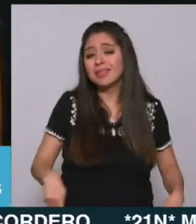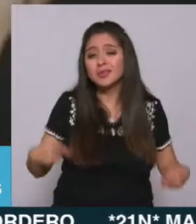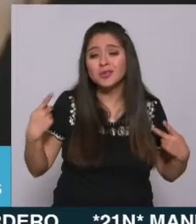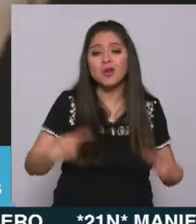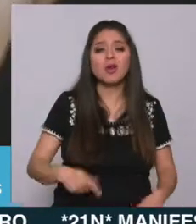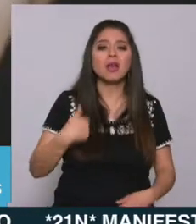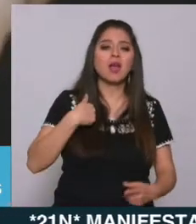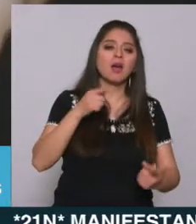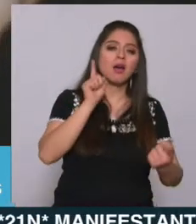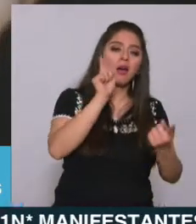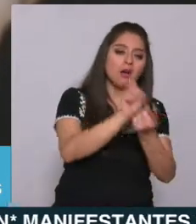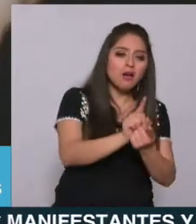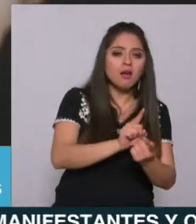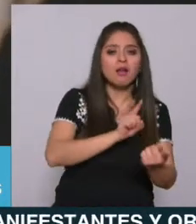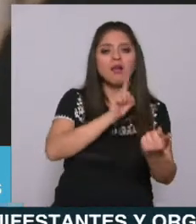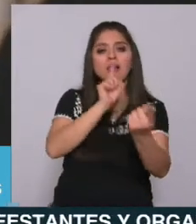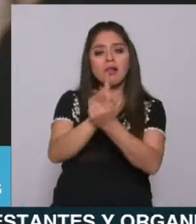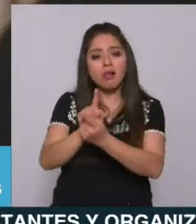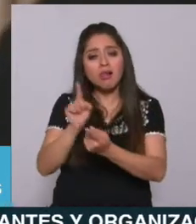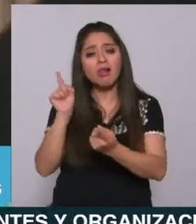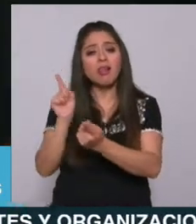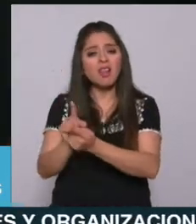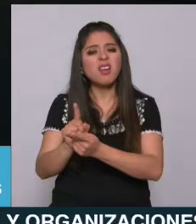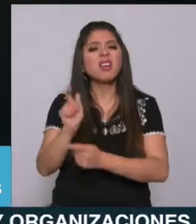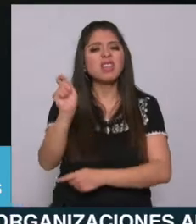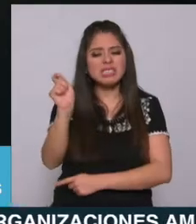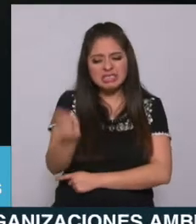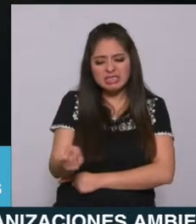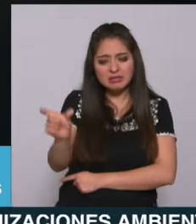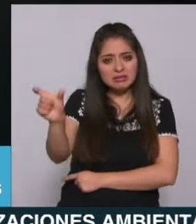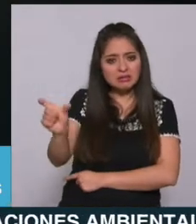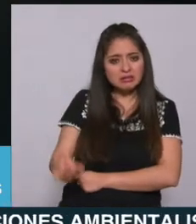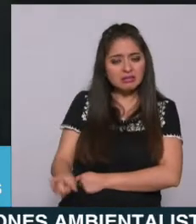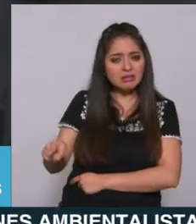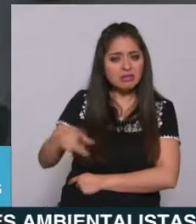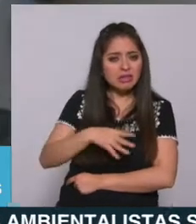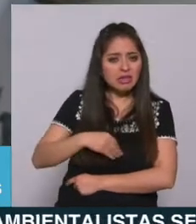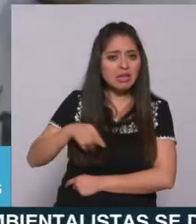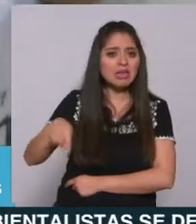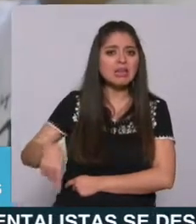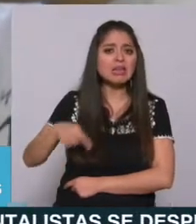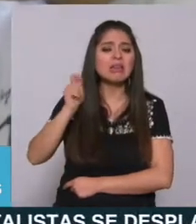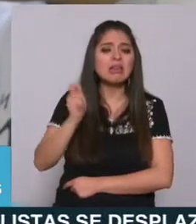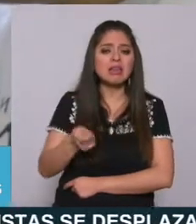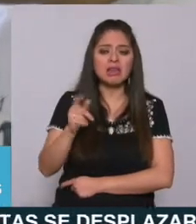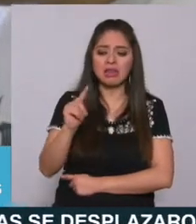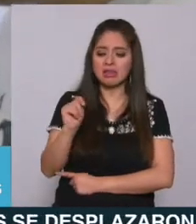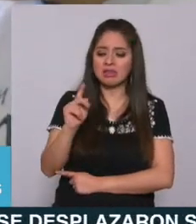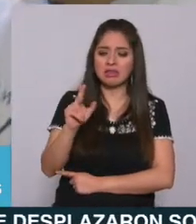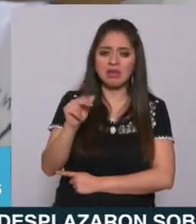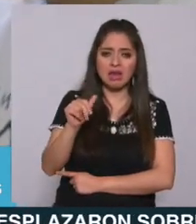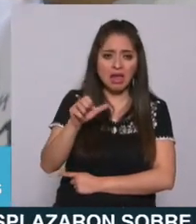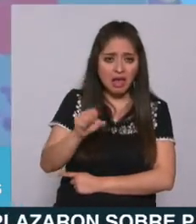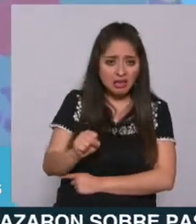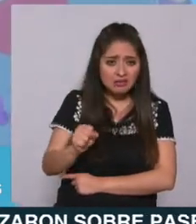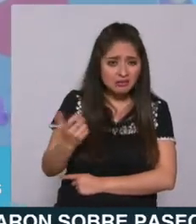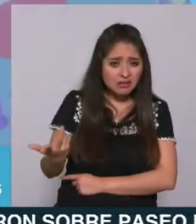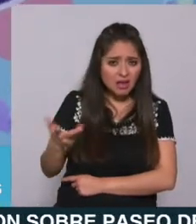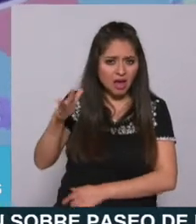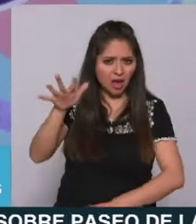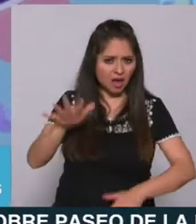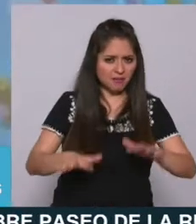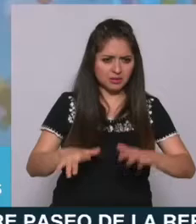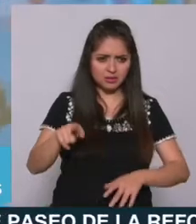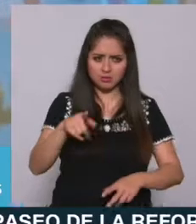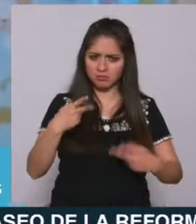las que tenemos que pasar, qué está sucediendo con nuestra hija y que es una niña transgénero y vernos sumergidos en una